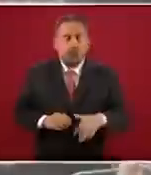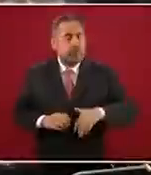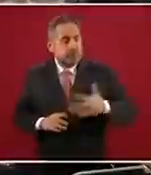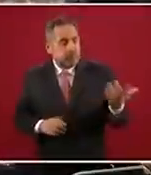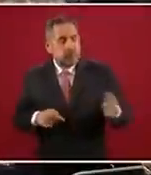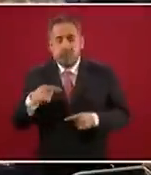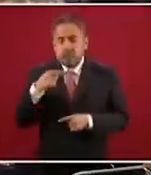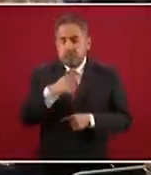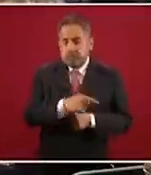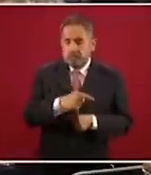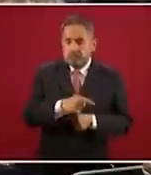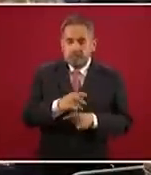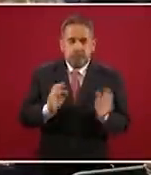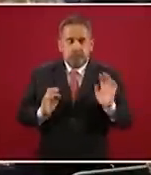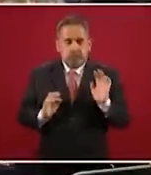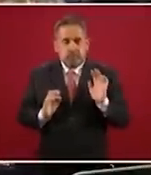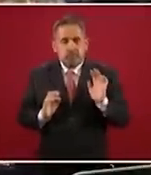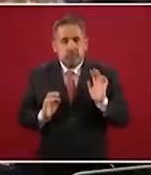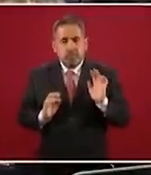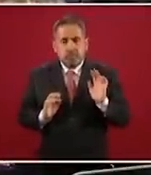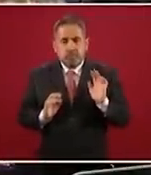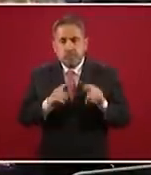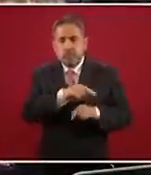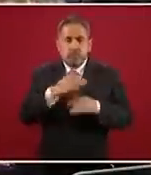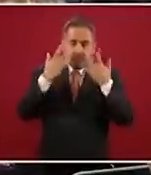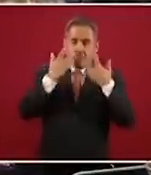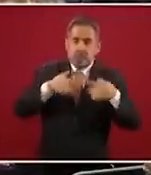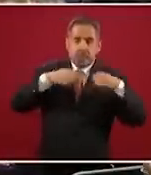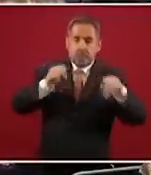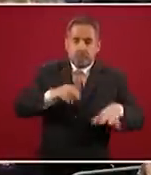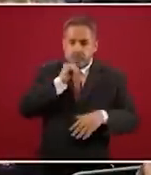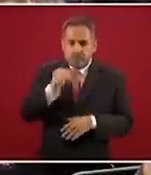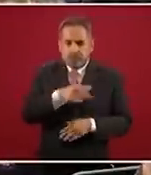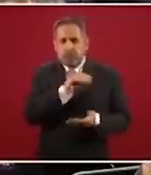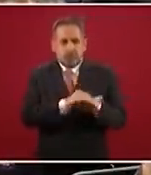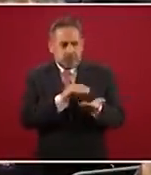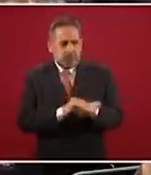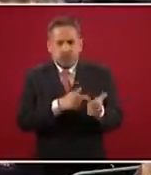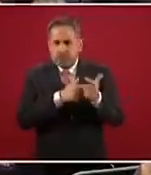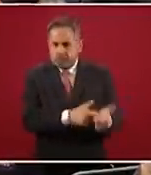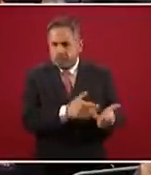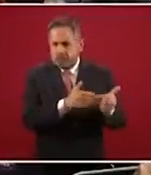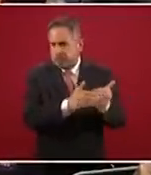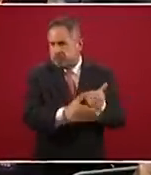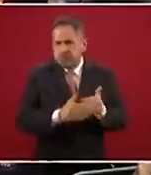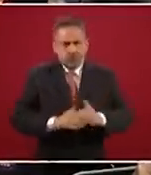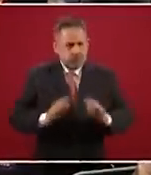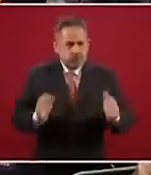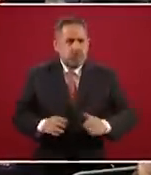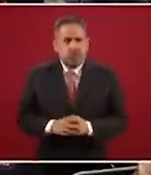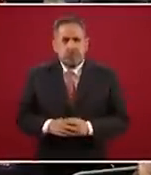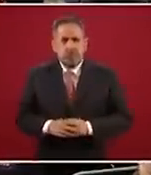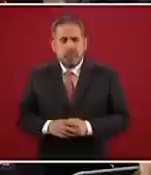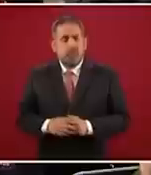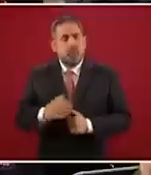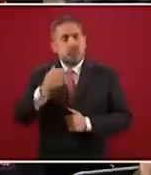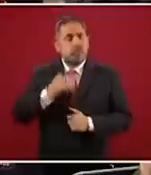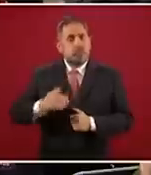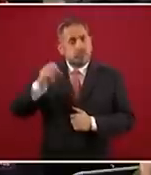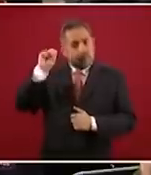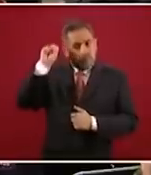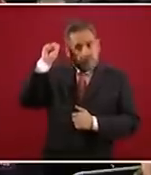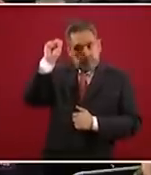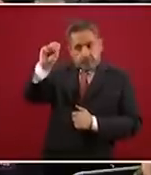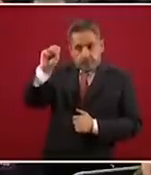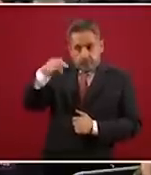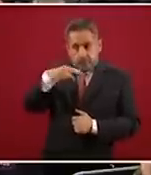cargo no se presentó una renuncia, por lo cual sigue su vigencia. El sindicato se